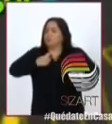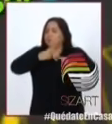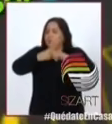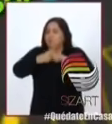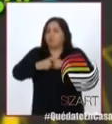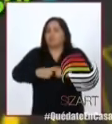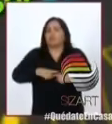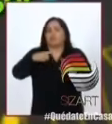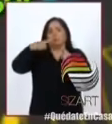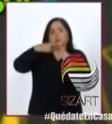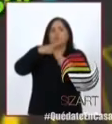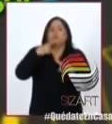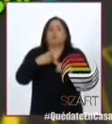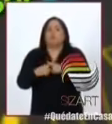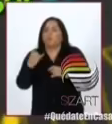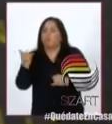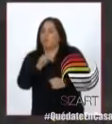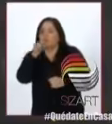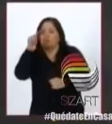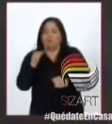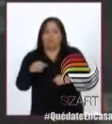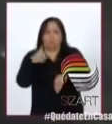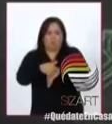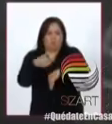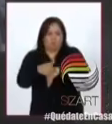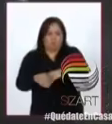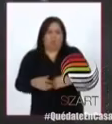el dividendo por el recíproco del divisor.